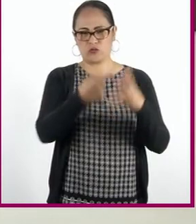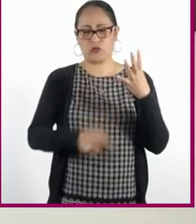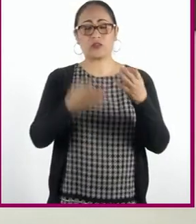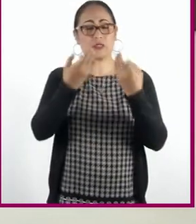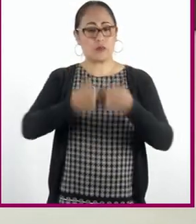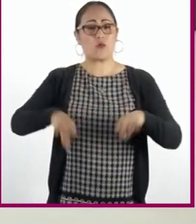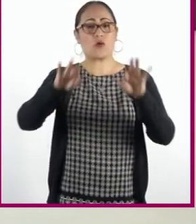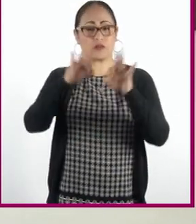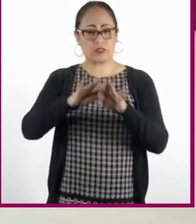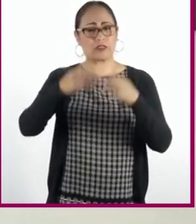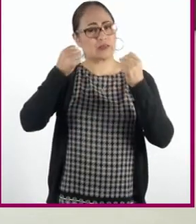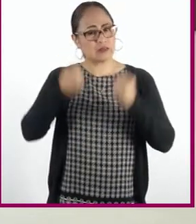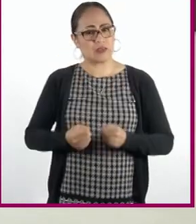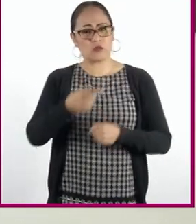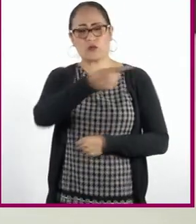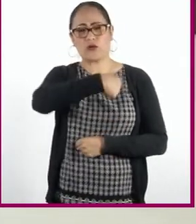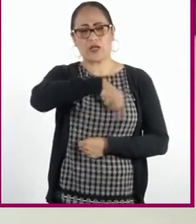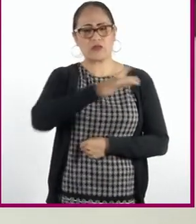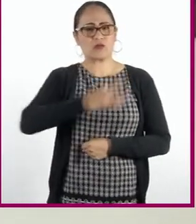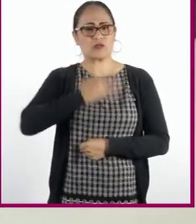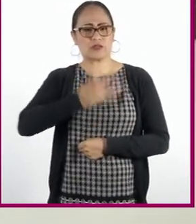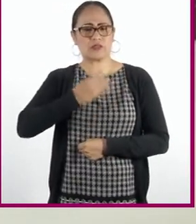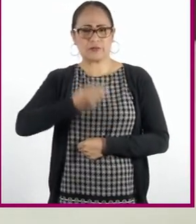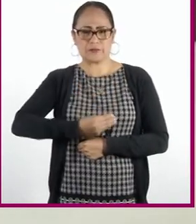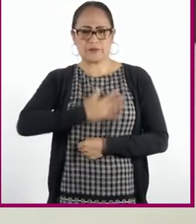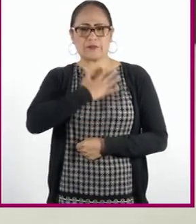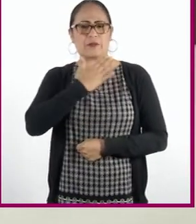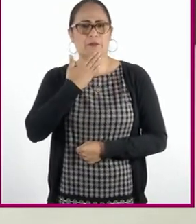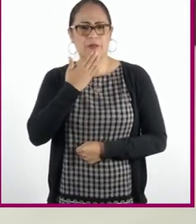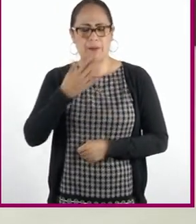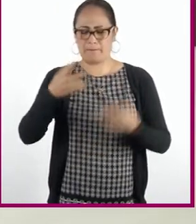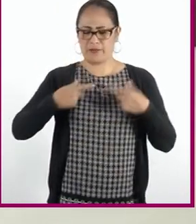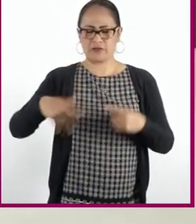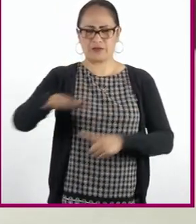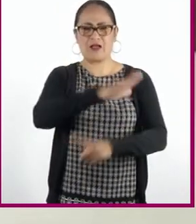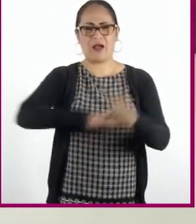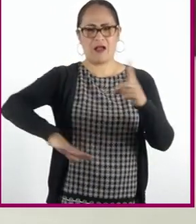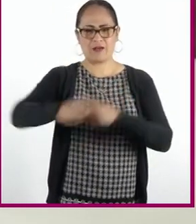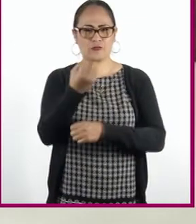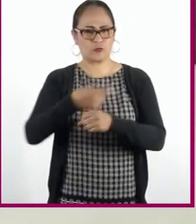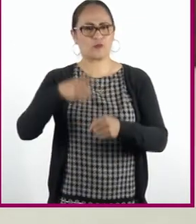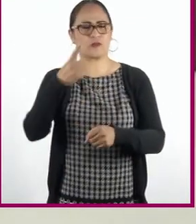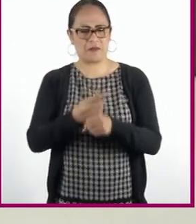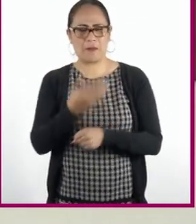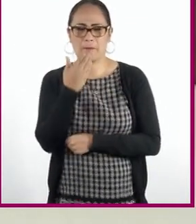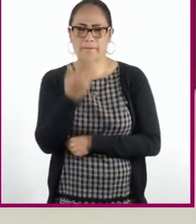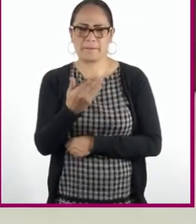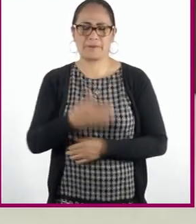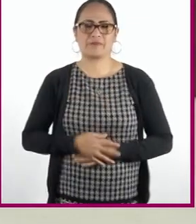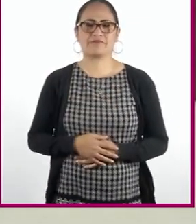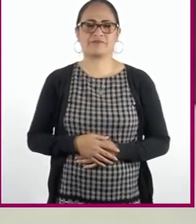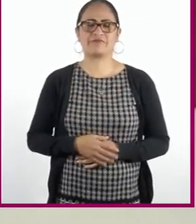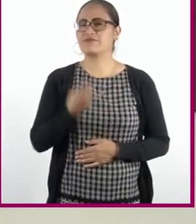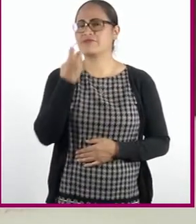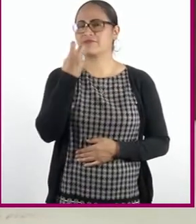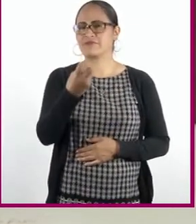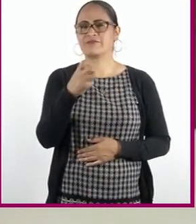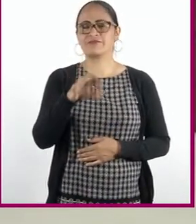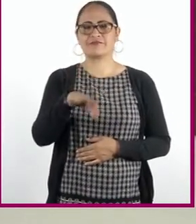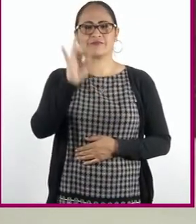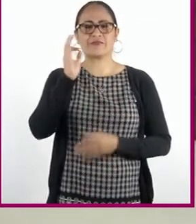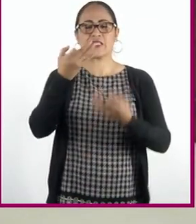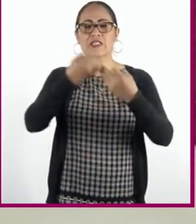para garantizar el bienestar de todos los miembros de una sociedad. Esto nos lleva directamente a resaltar la